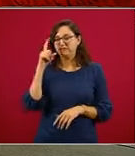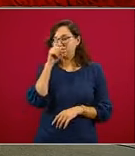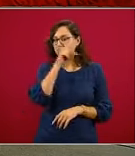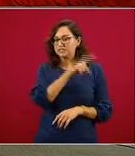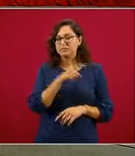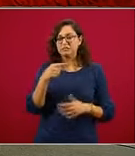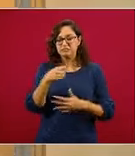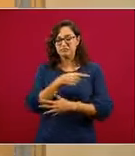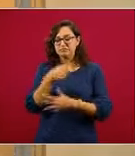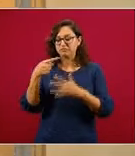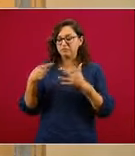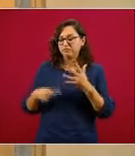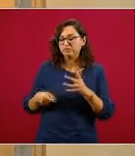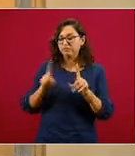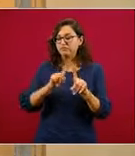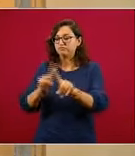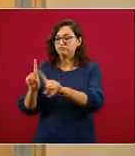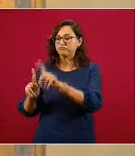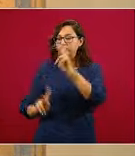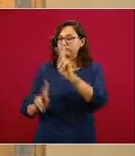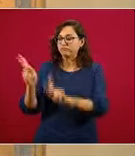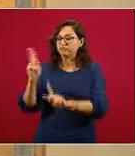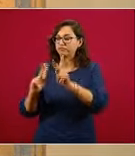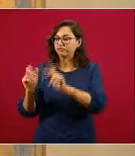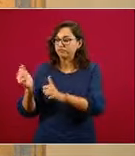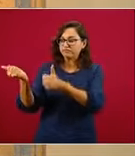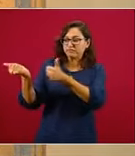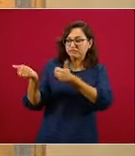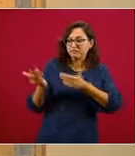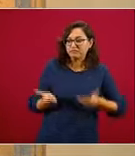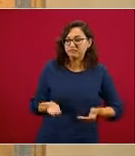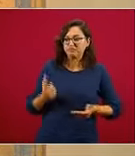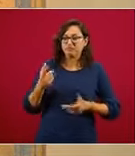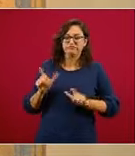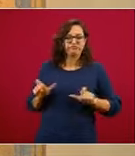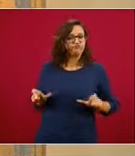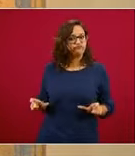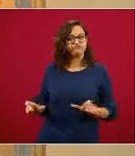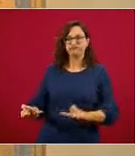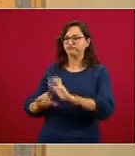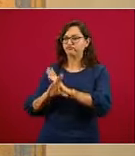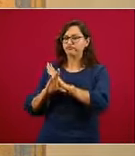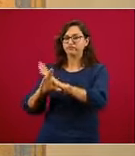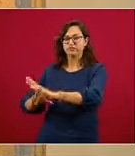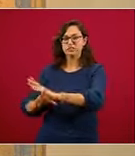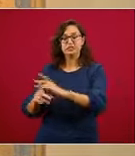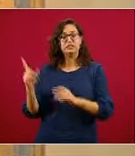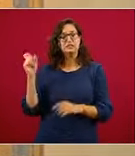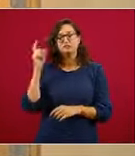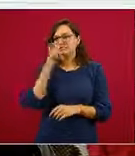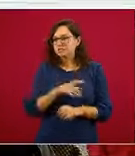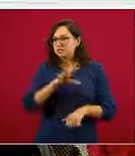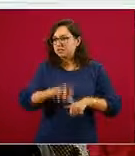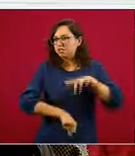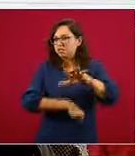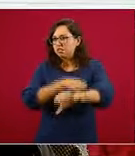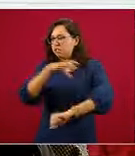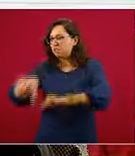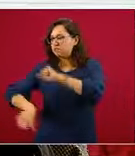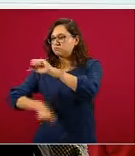entrada de estos precursores y de los precursores en un juego como del gato y el ratón. Por eso lo pongo